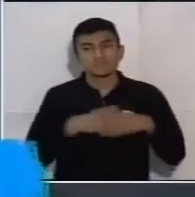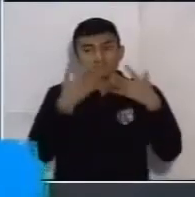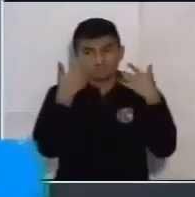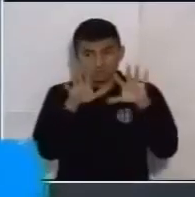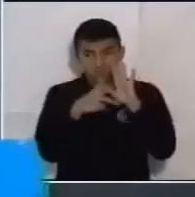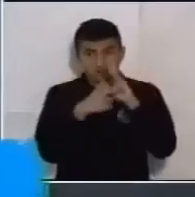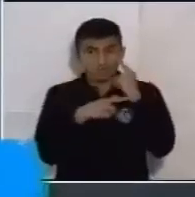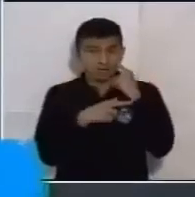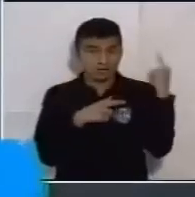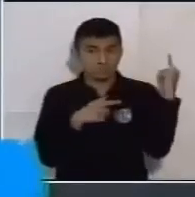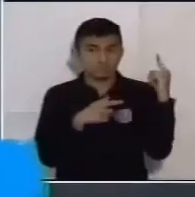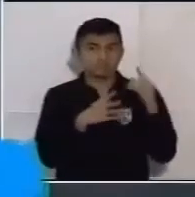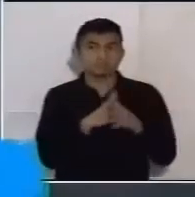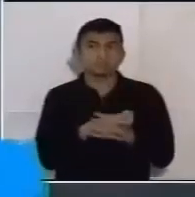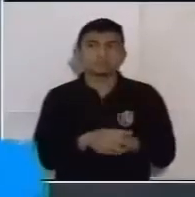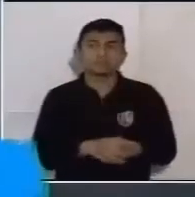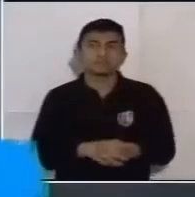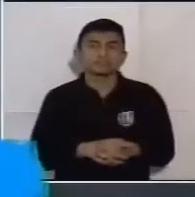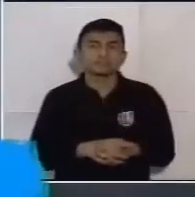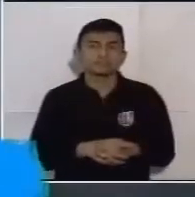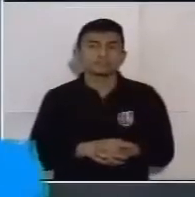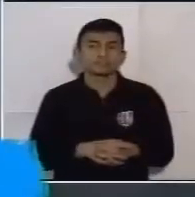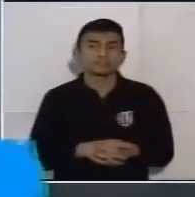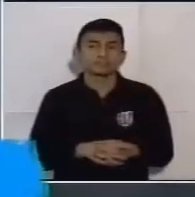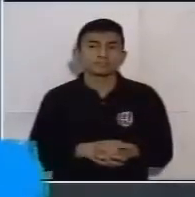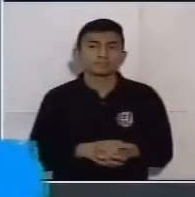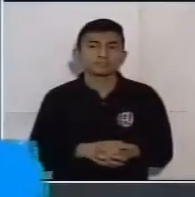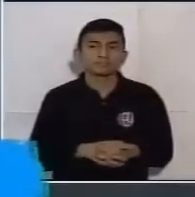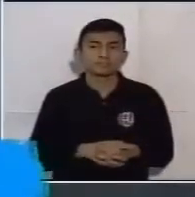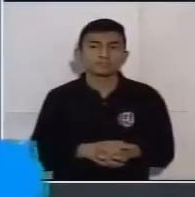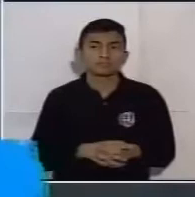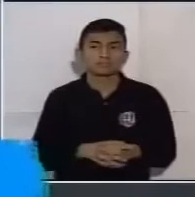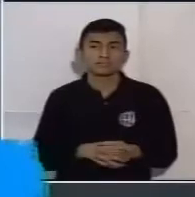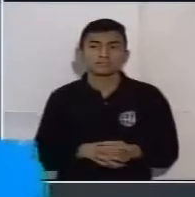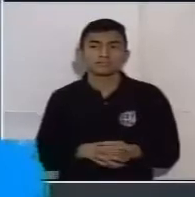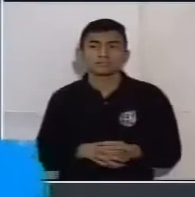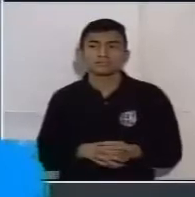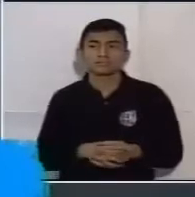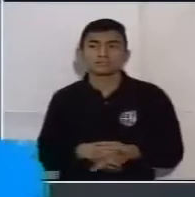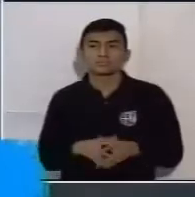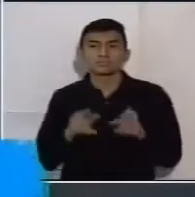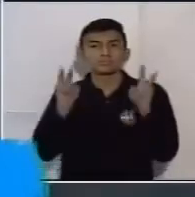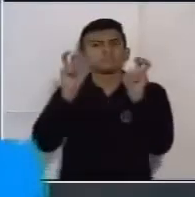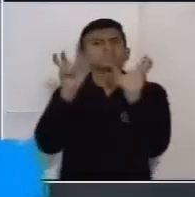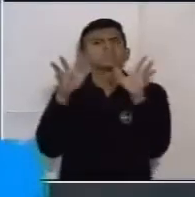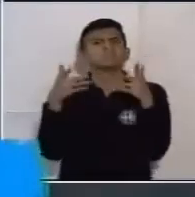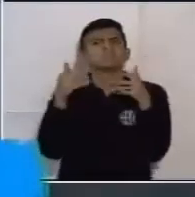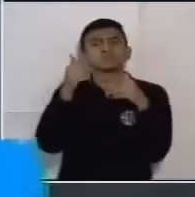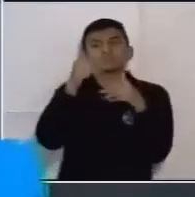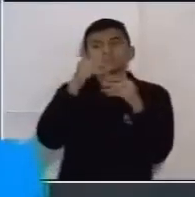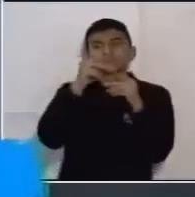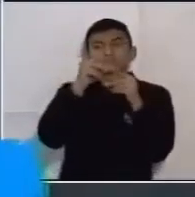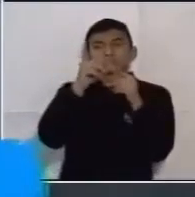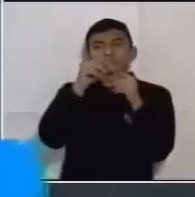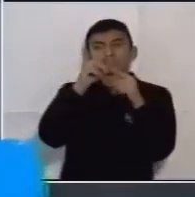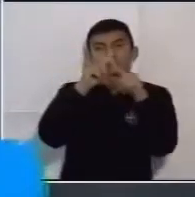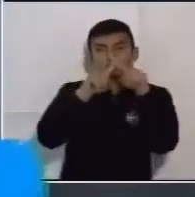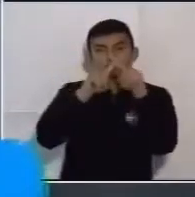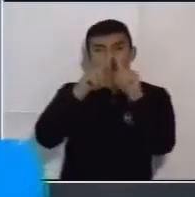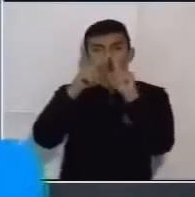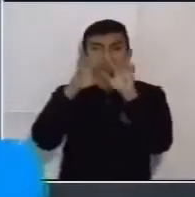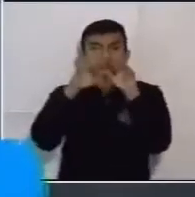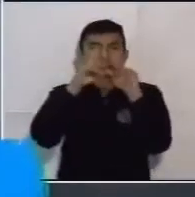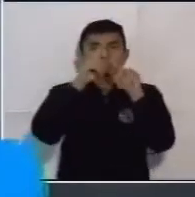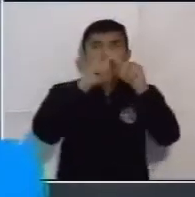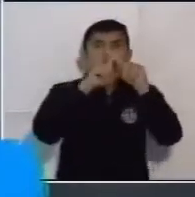Entonces nos queda de esta manera. Revisémoslo por favor. El área va a ser igual a la base que es X por